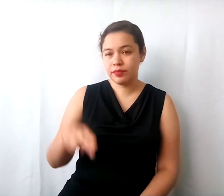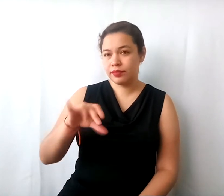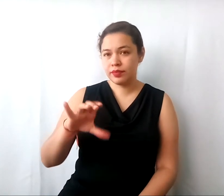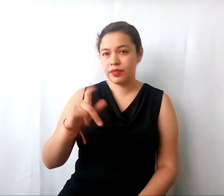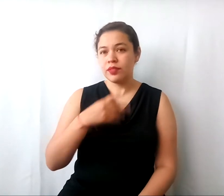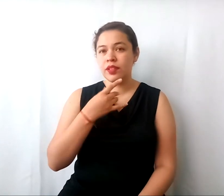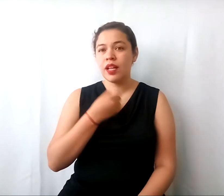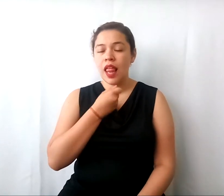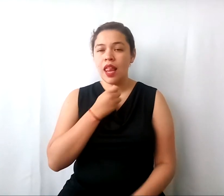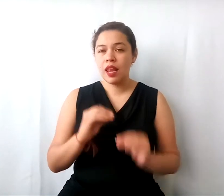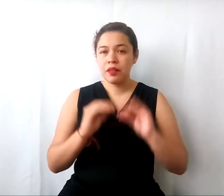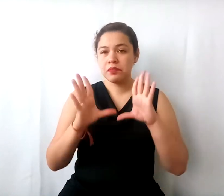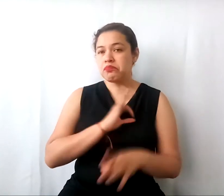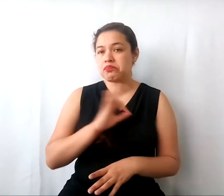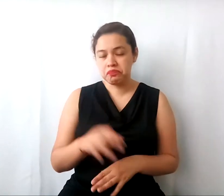micrófono.